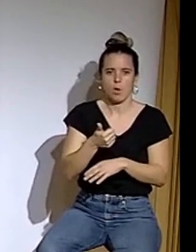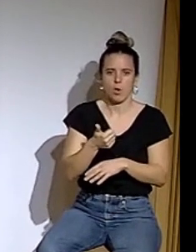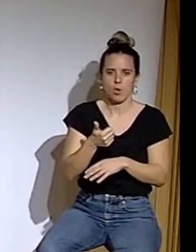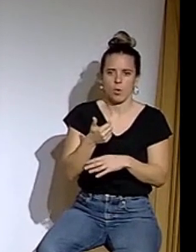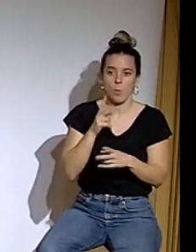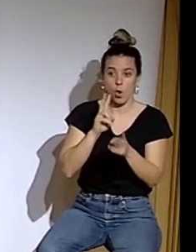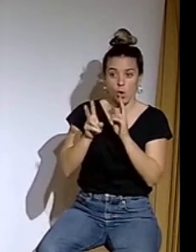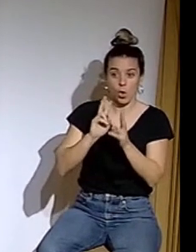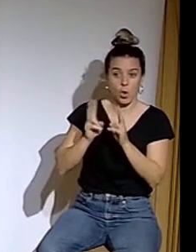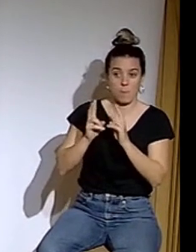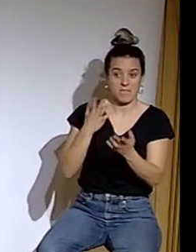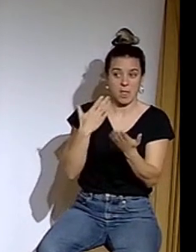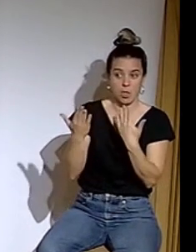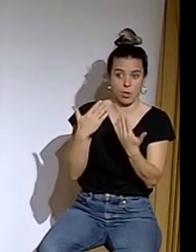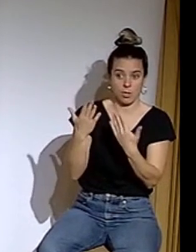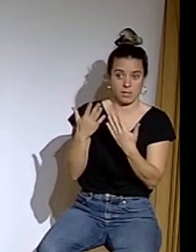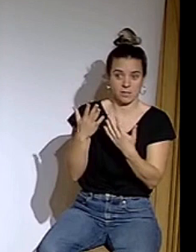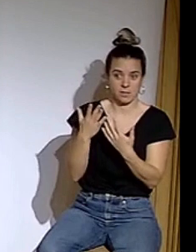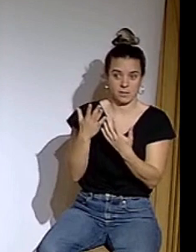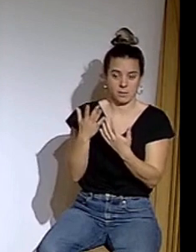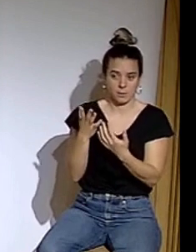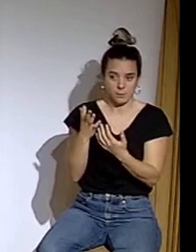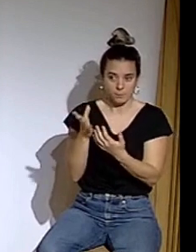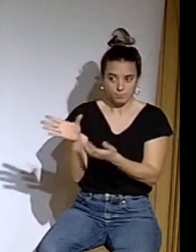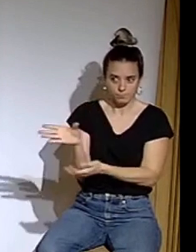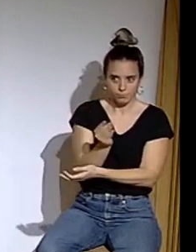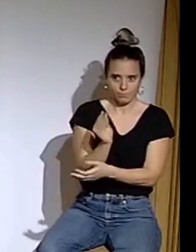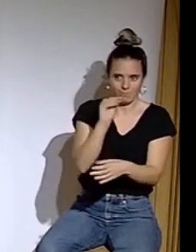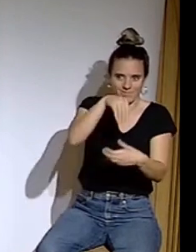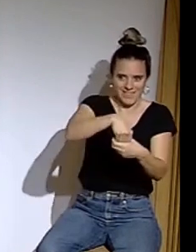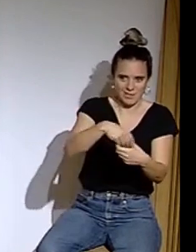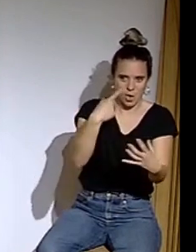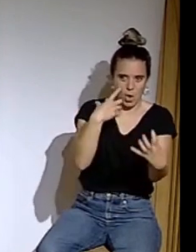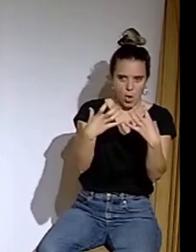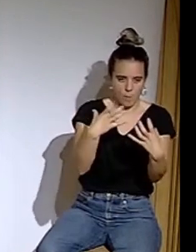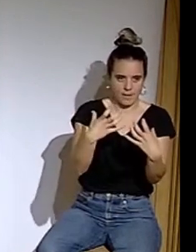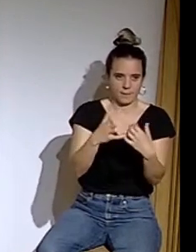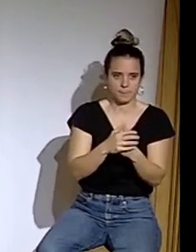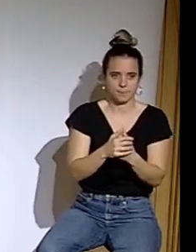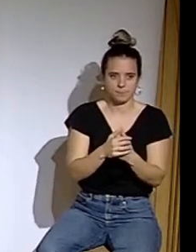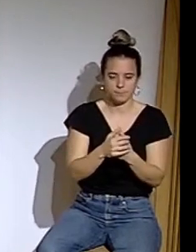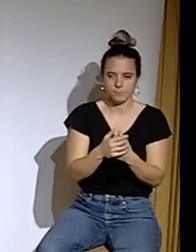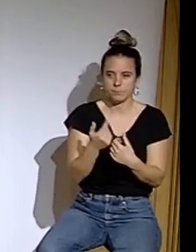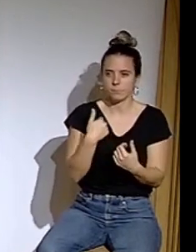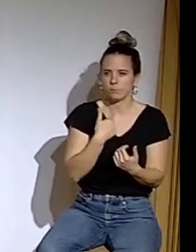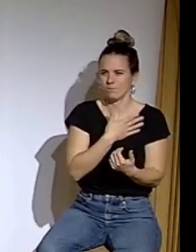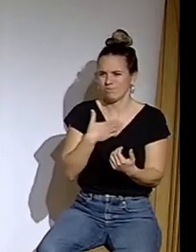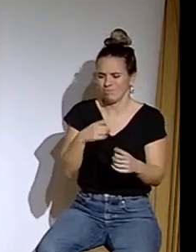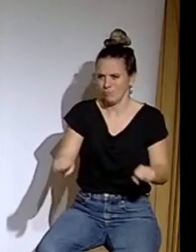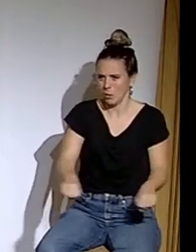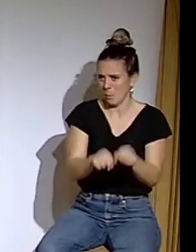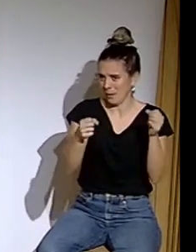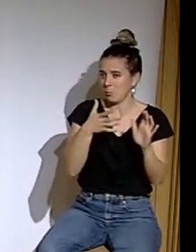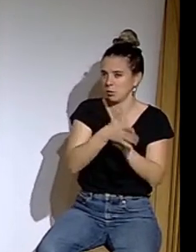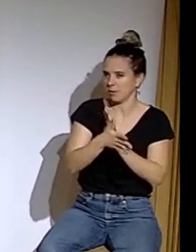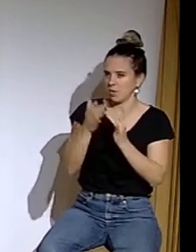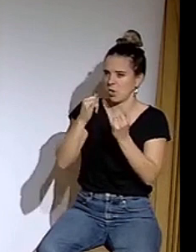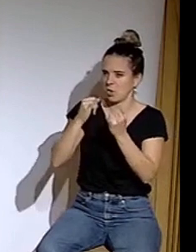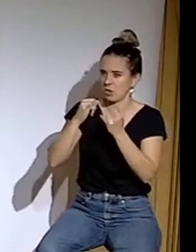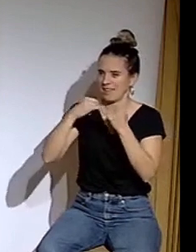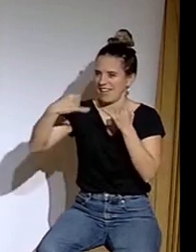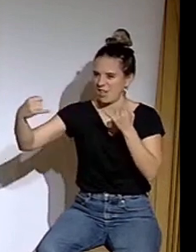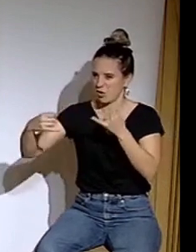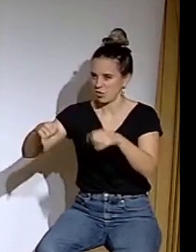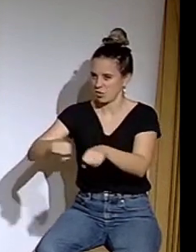estas conversaciones en esta obra no de Yo quiero romper por esos hilos rotos por eso era como sí de